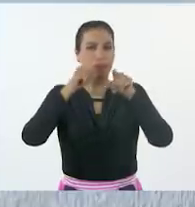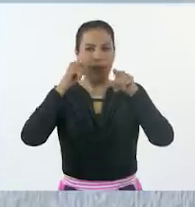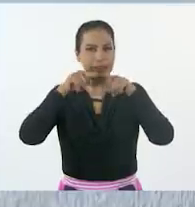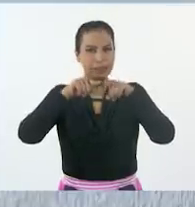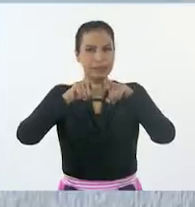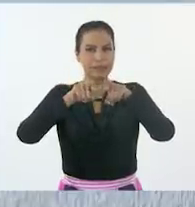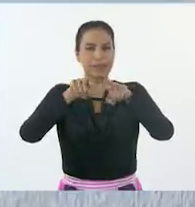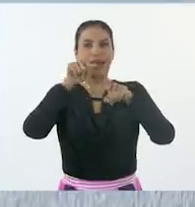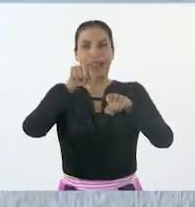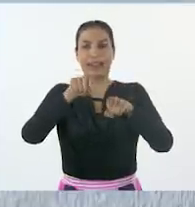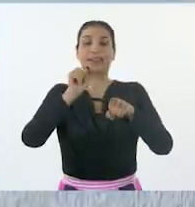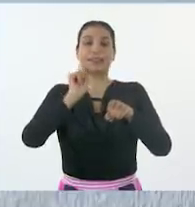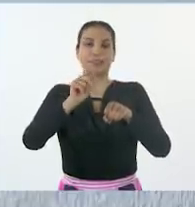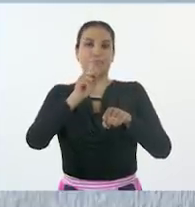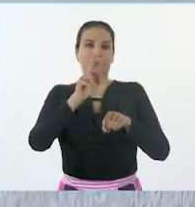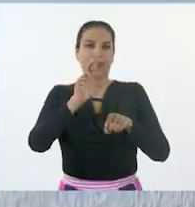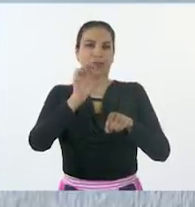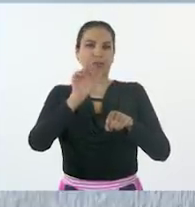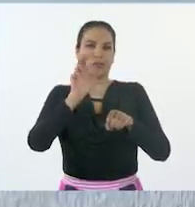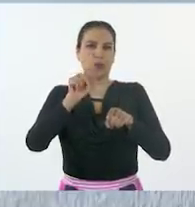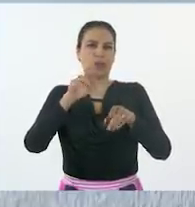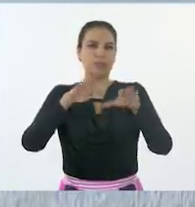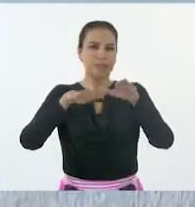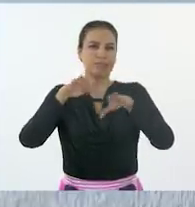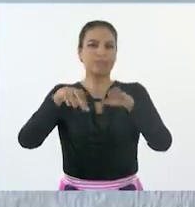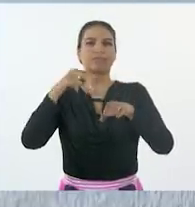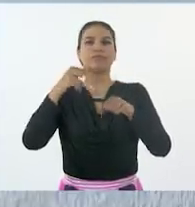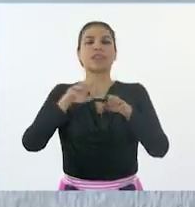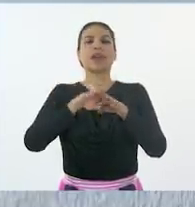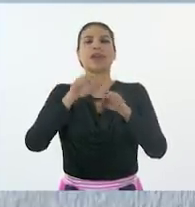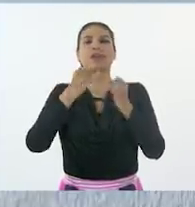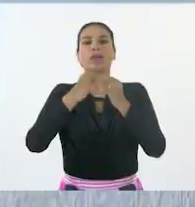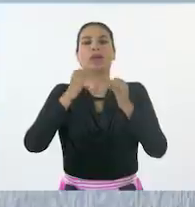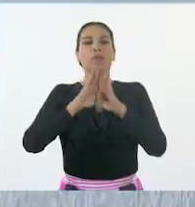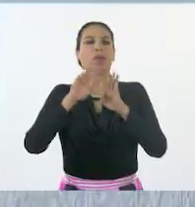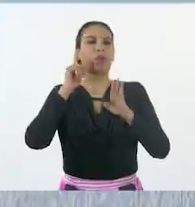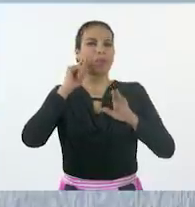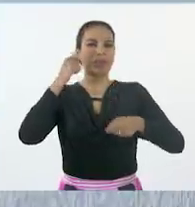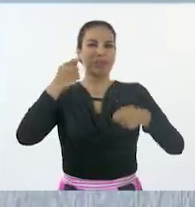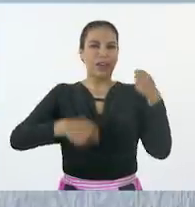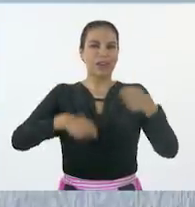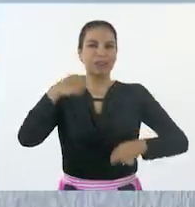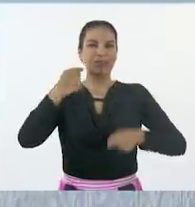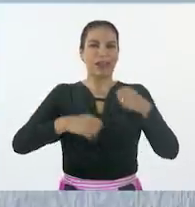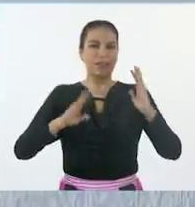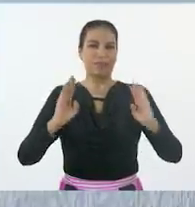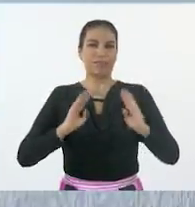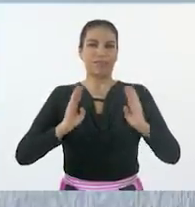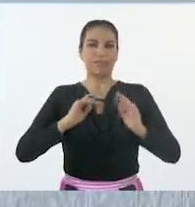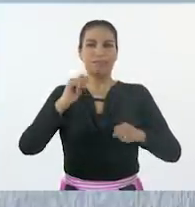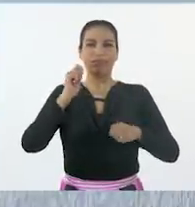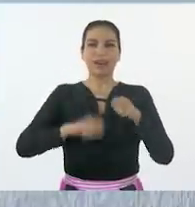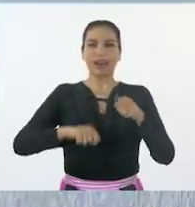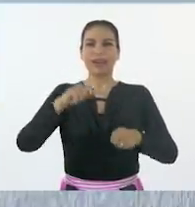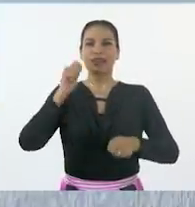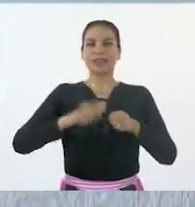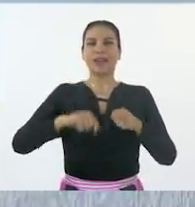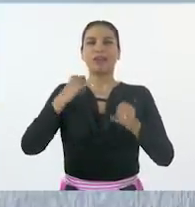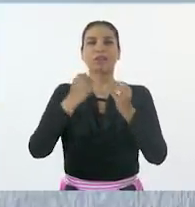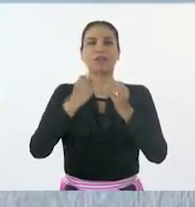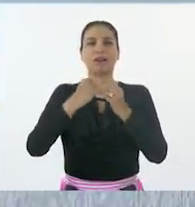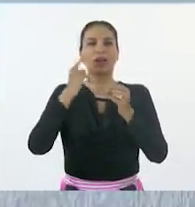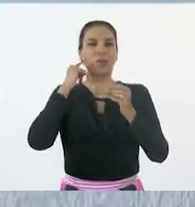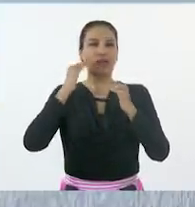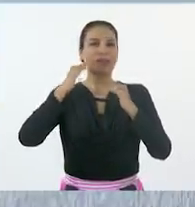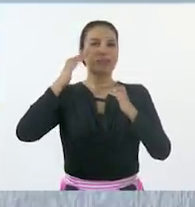la percusión lo que tiene es que desde este punto, también como en el tambor militar, marca como mucho, mucho las pautas del pulso